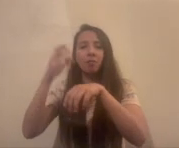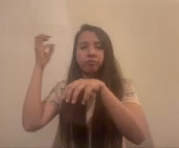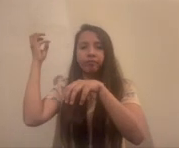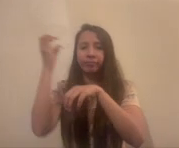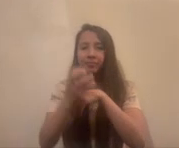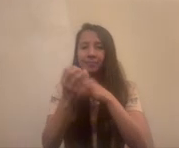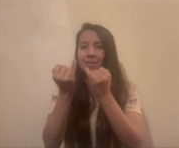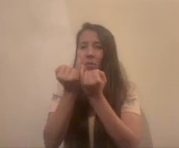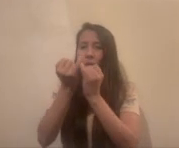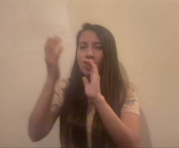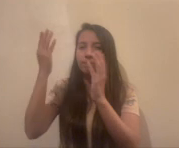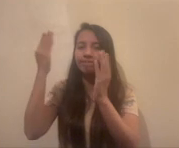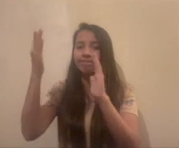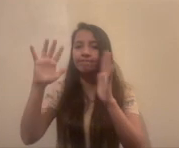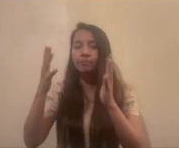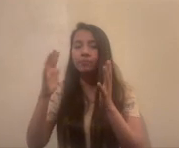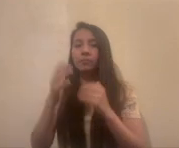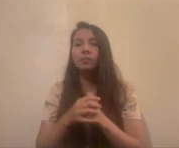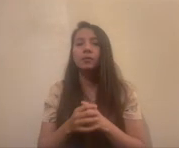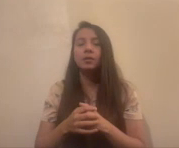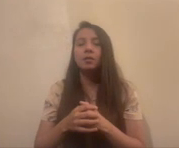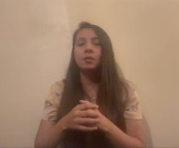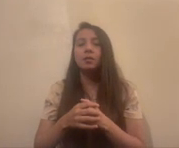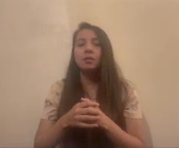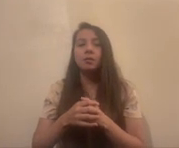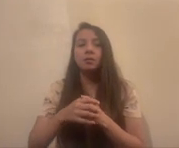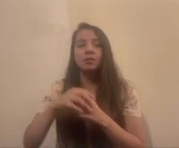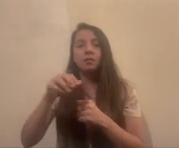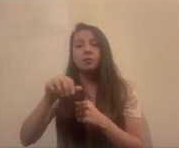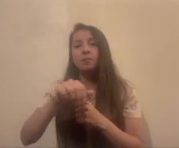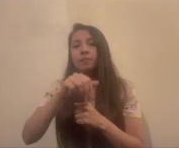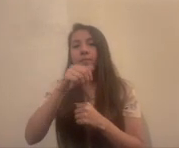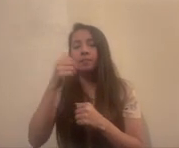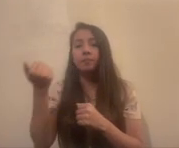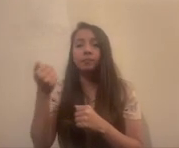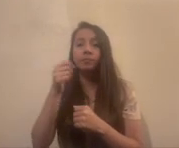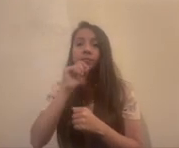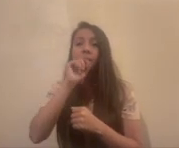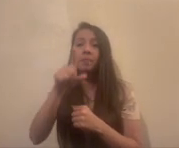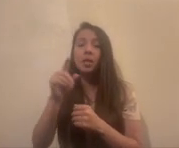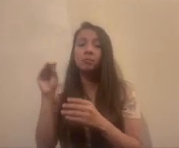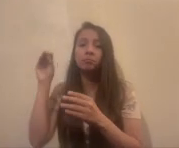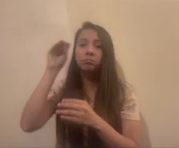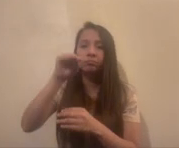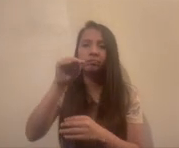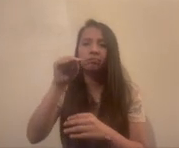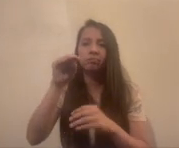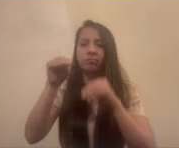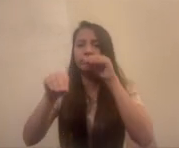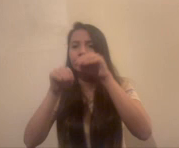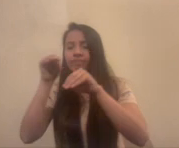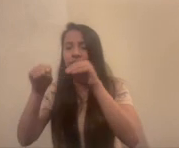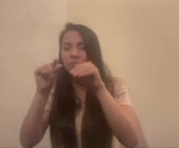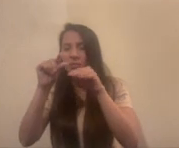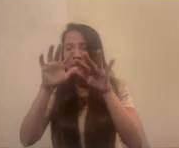asteroides y uno que simulaba el espacio vacío. Le colocamos equipos externos, hicimos una